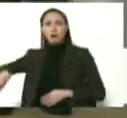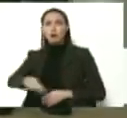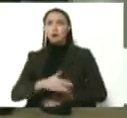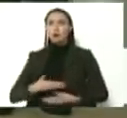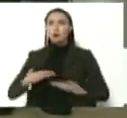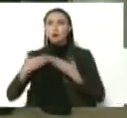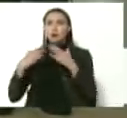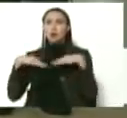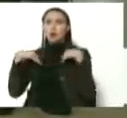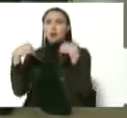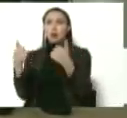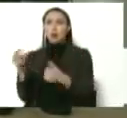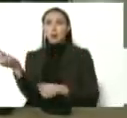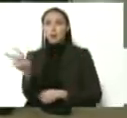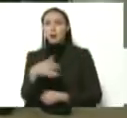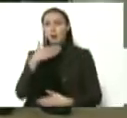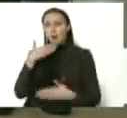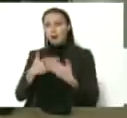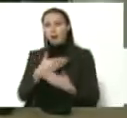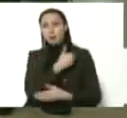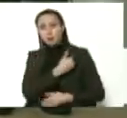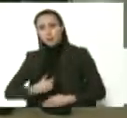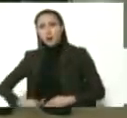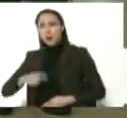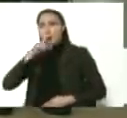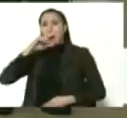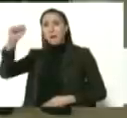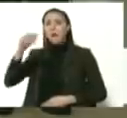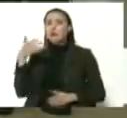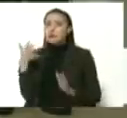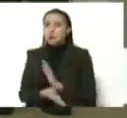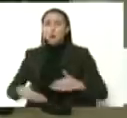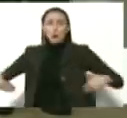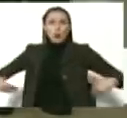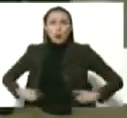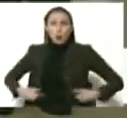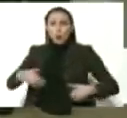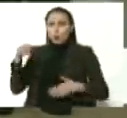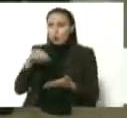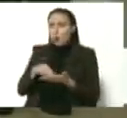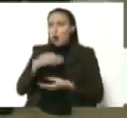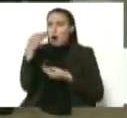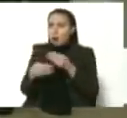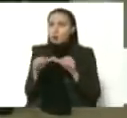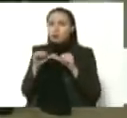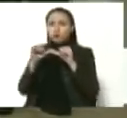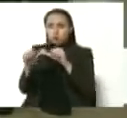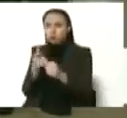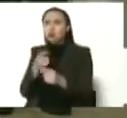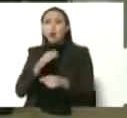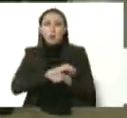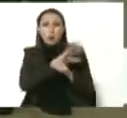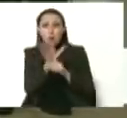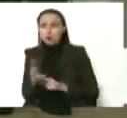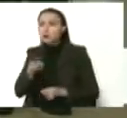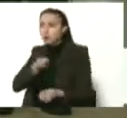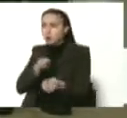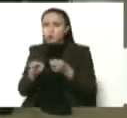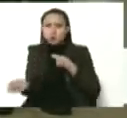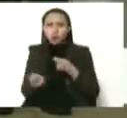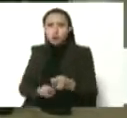la salud de los venezolanos. Gracias a usted y a los esfuerzos que hemos hecho en el estado Miranda, seguimos controlando la pandemia y